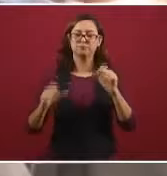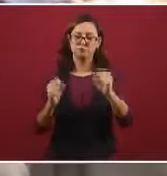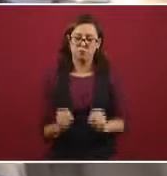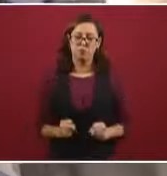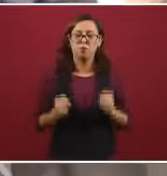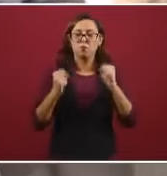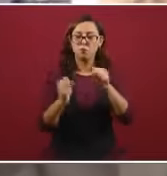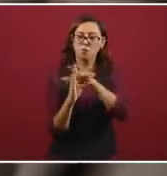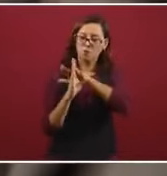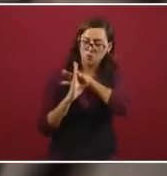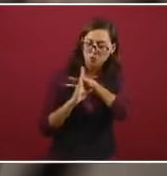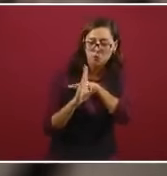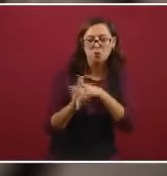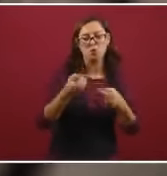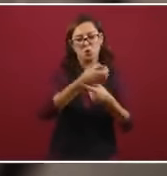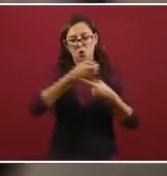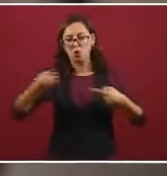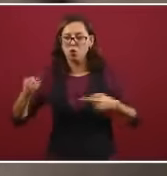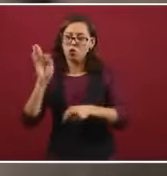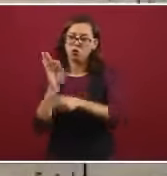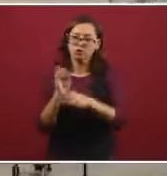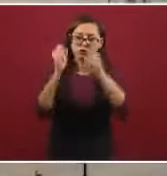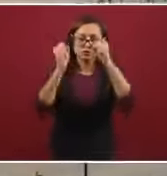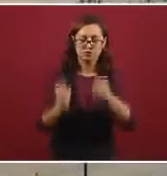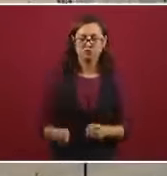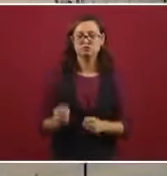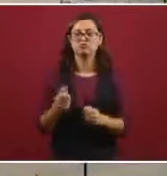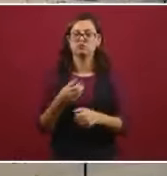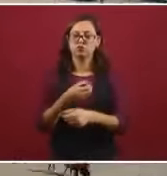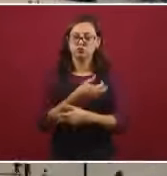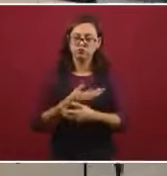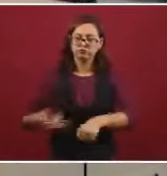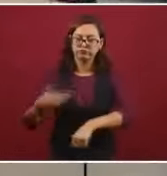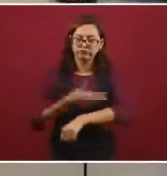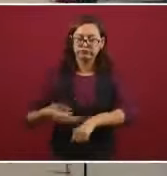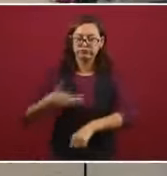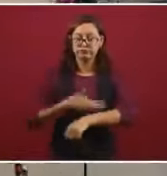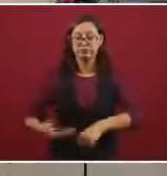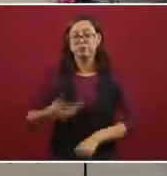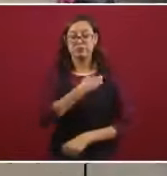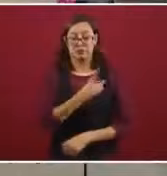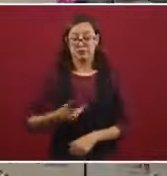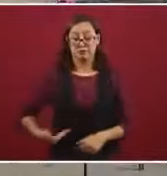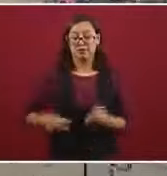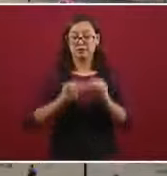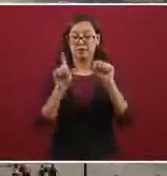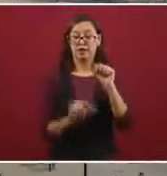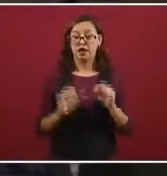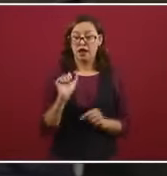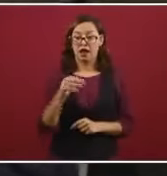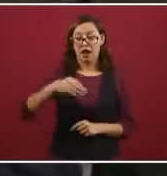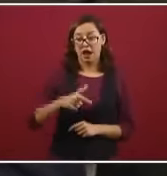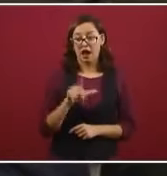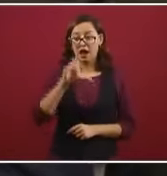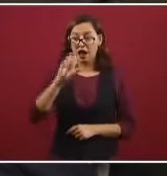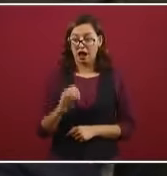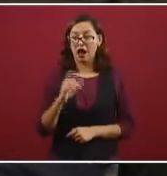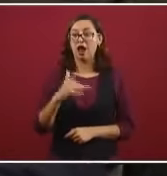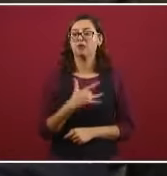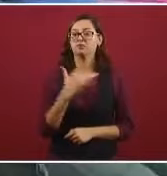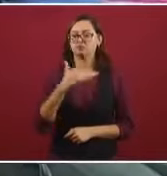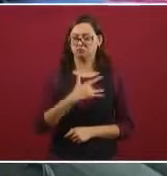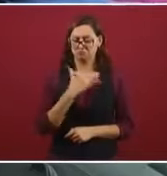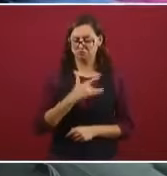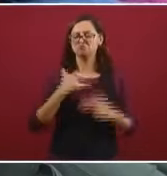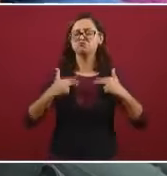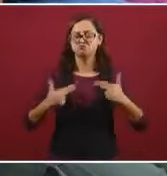una migración ordenada, segura y regular. El presidente de México, Andrés Manuel López Obrador, tiene fe en las virtudes del hombre y la